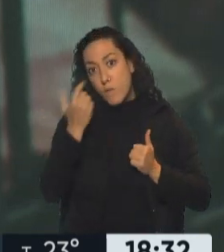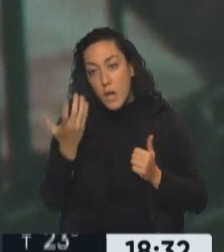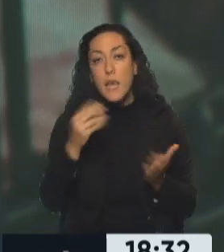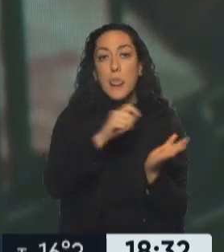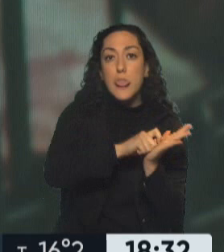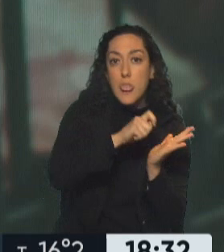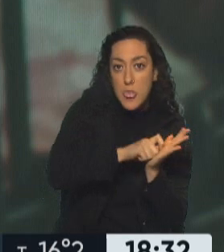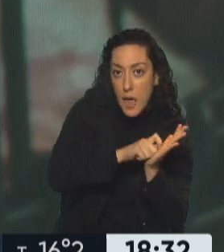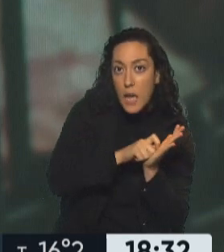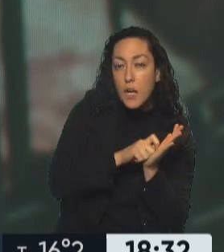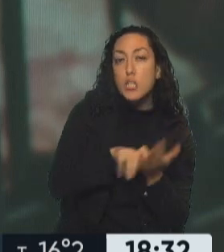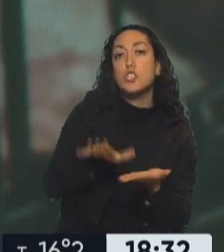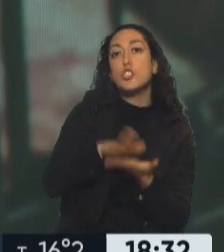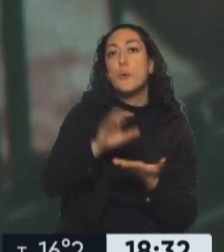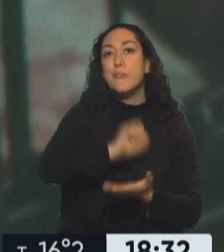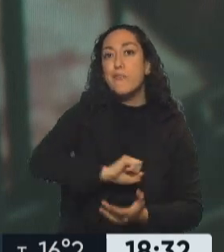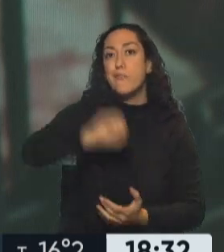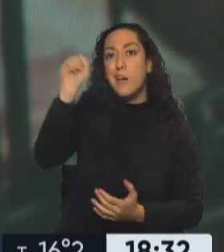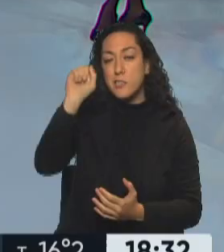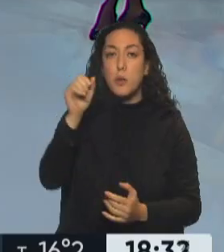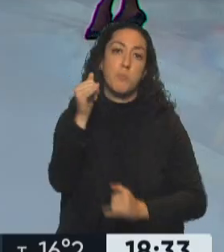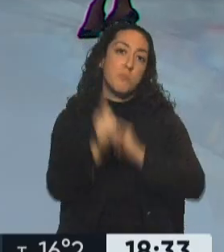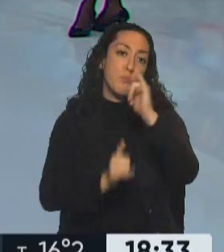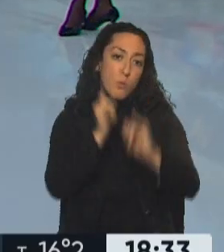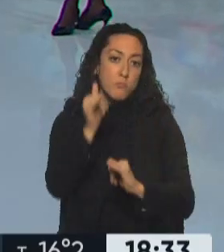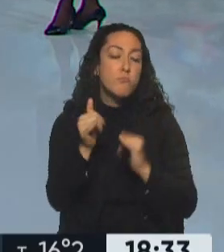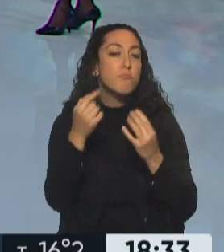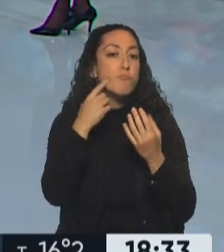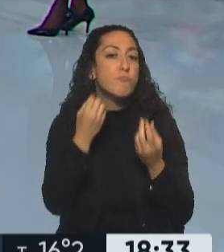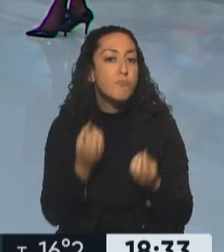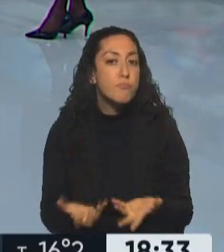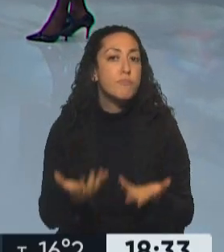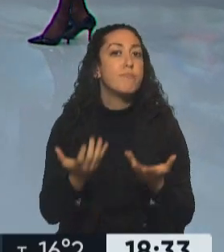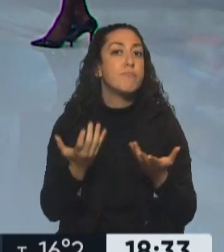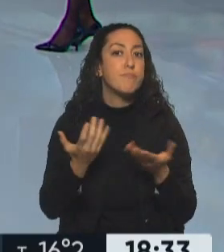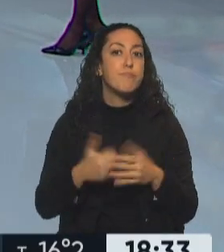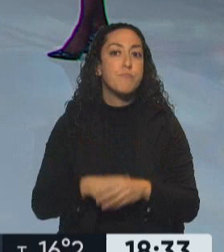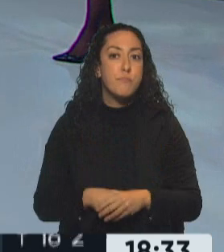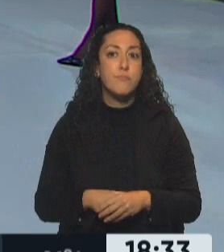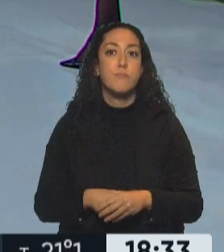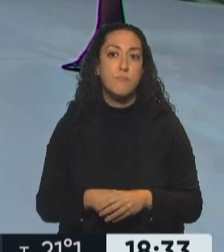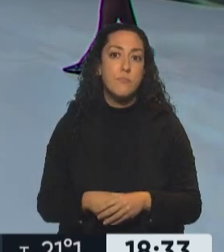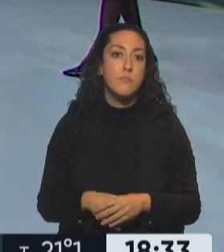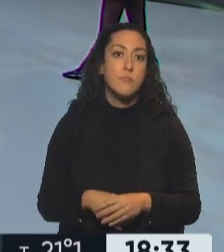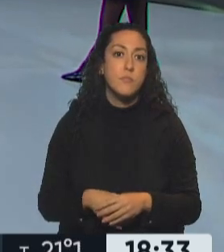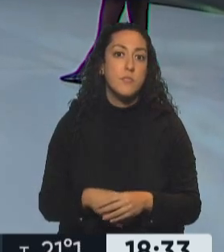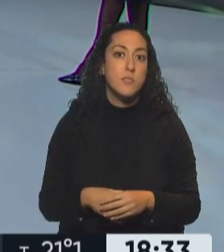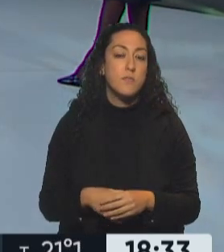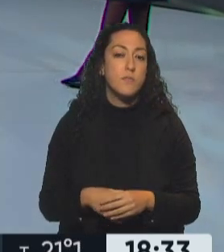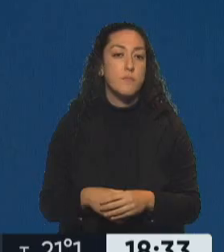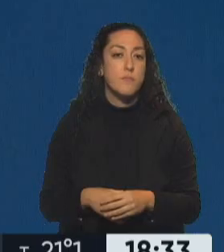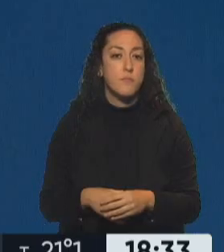el INDEC. La inflación no se adelantó en Nazaré Lomagno, pero NASA, ahora le damos más sustancia a esto que se desprende, ¿no? Por